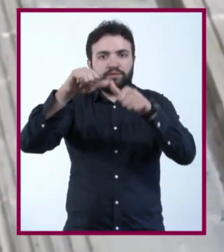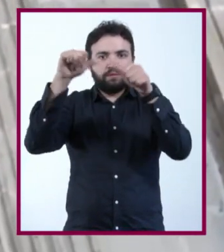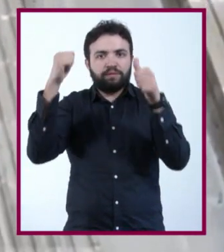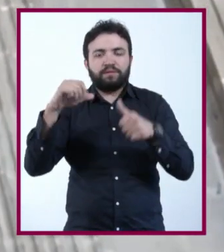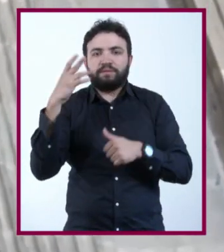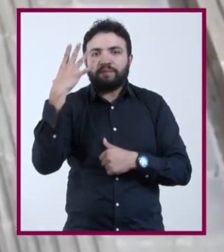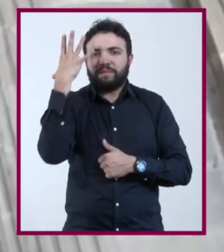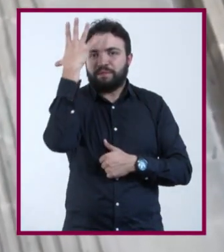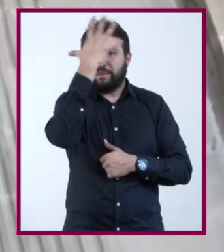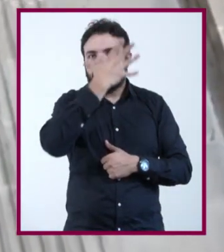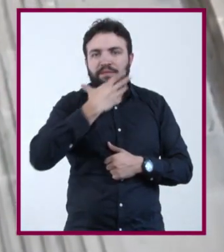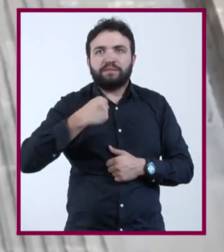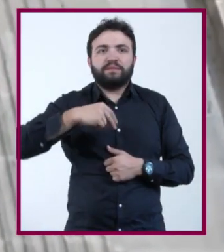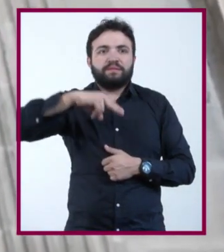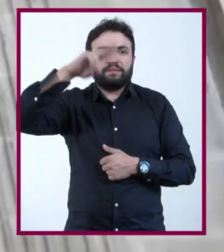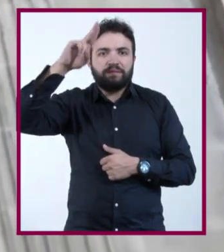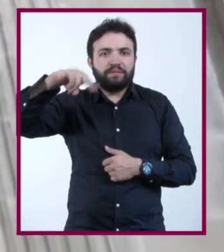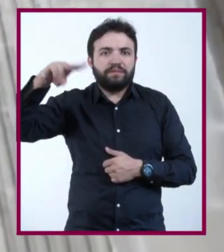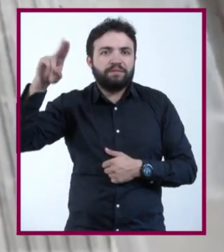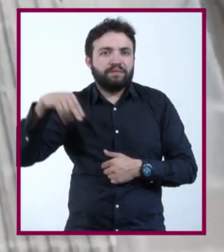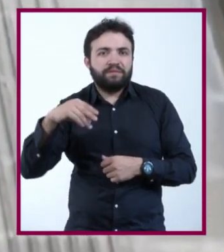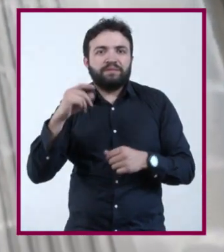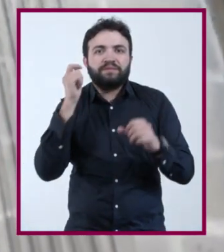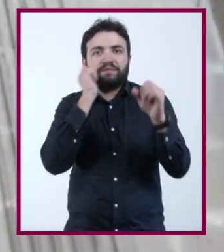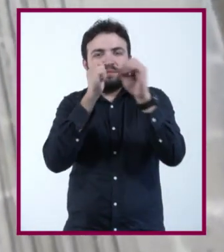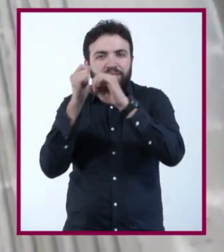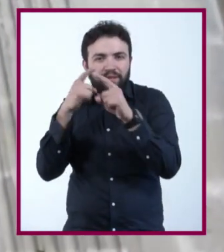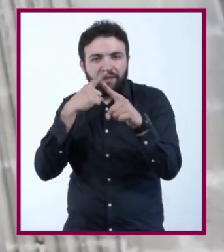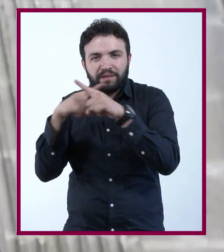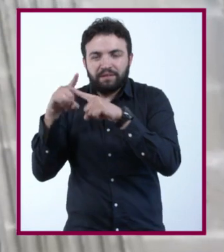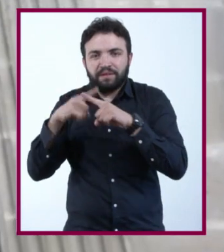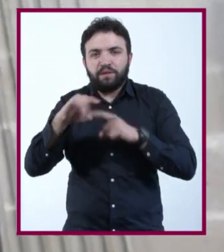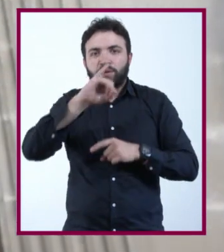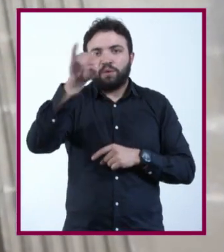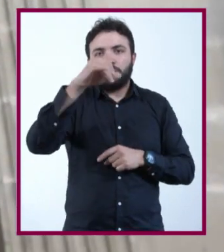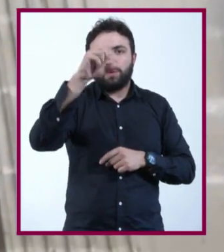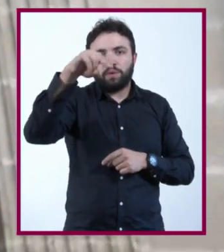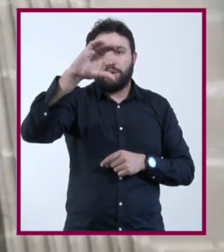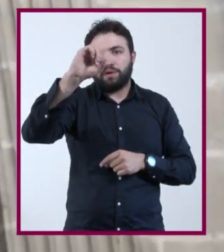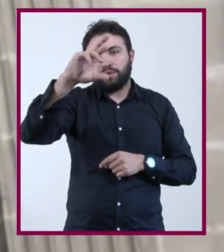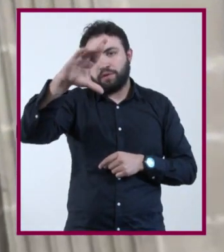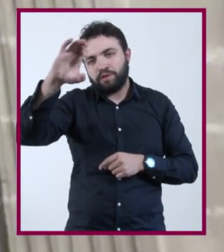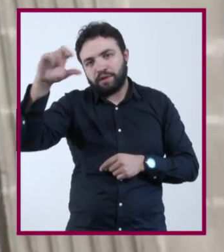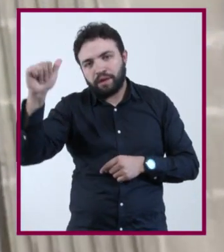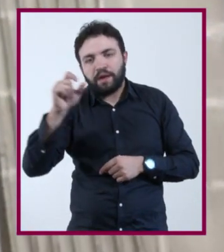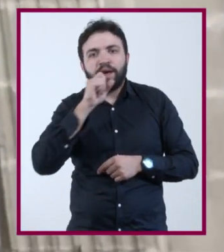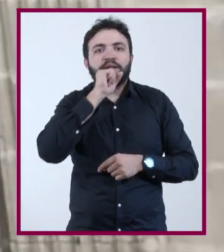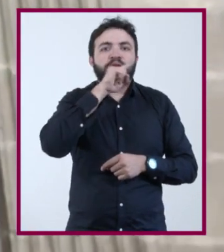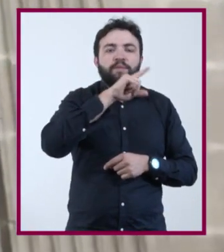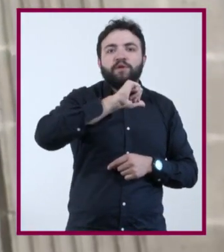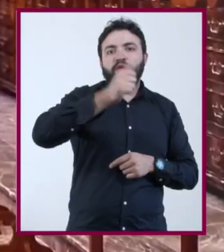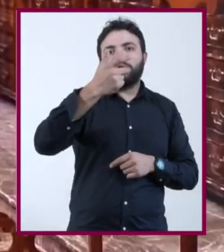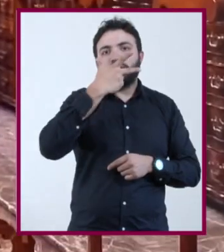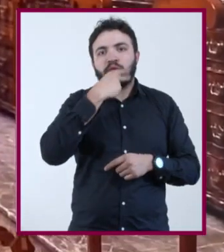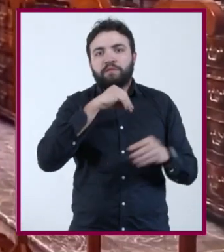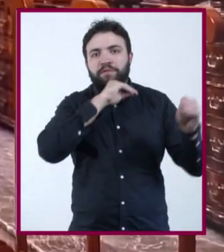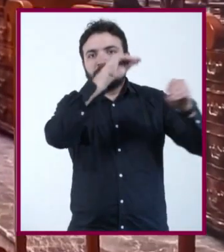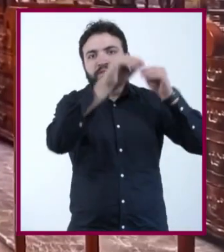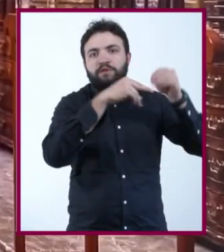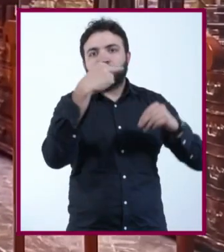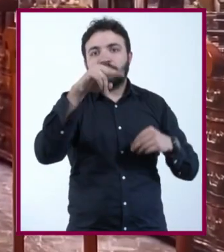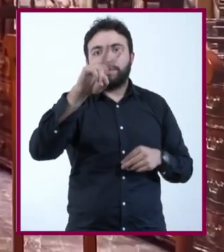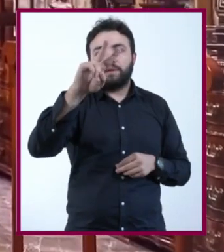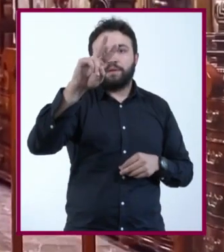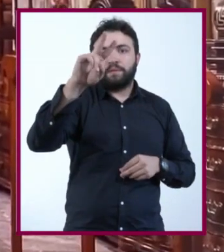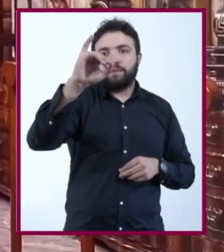derecha, vemos la sacristía. Ahí tenemos obras monumentales de Juan Correa, también